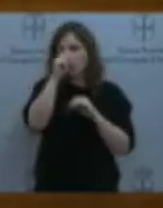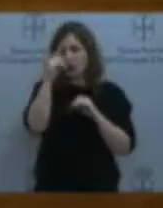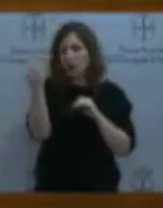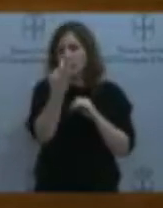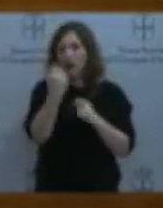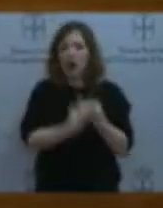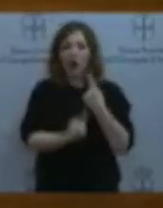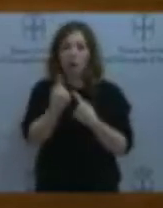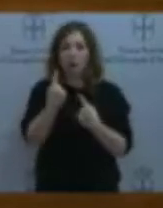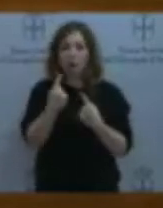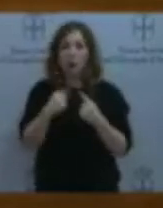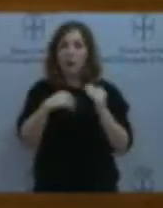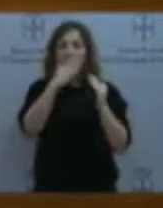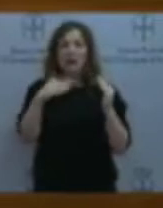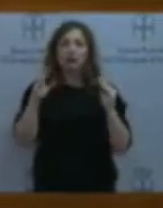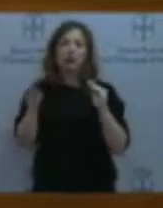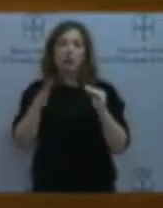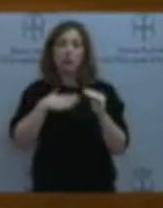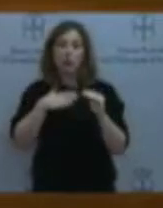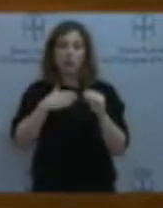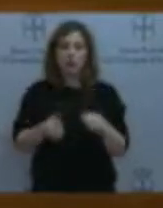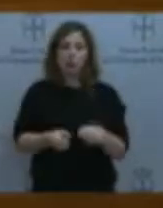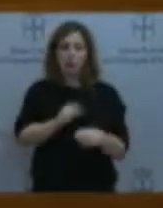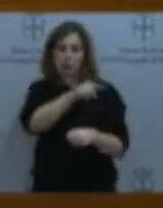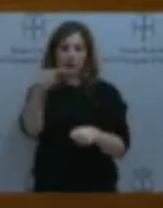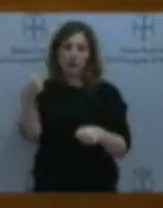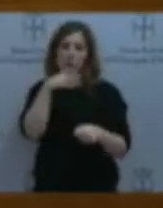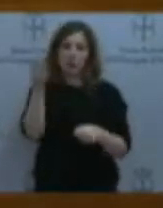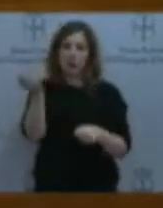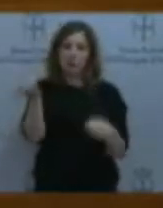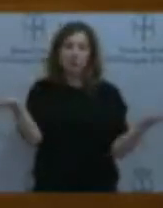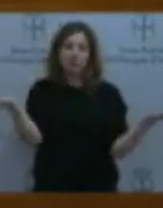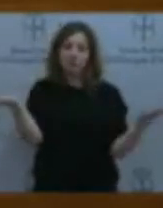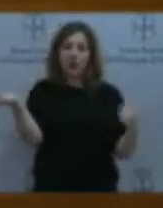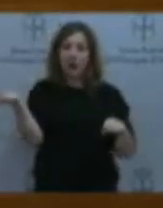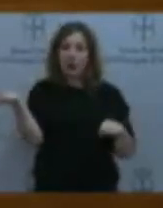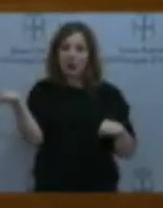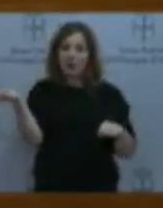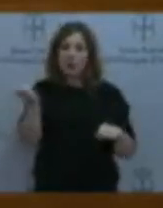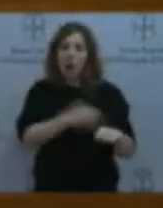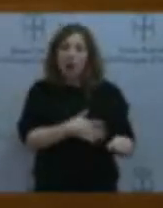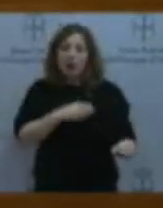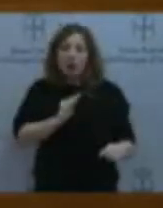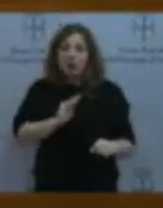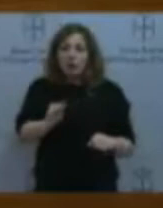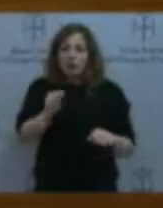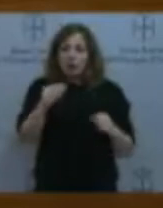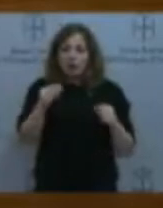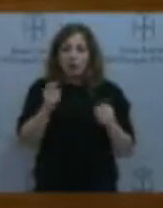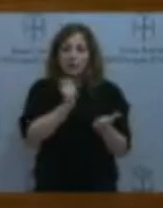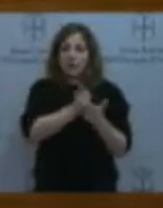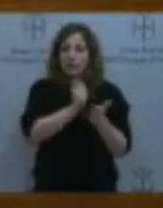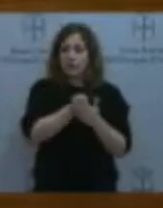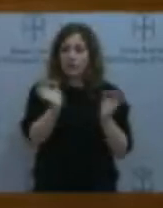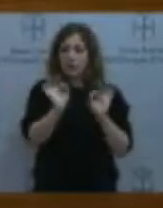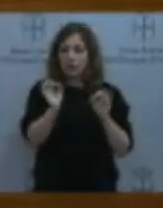consiguieron montarse su paraíso en su piso y tener sus ahorros bien lejos, ¿no?, de nuestra agencia tributaria. Tiene mucho